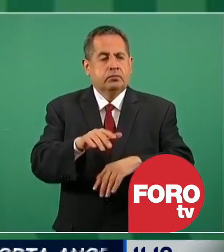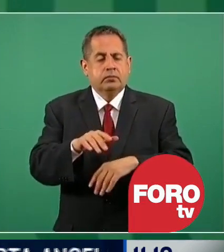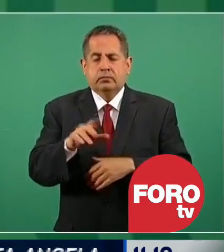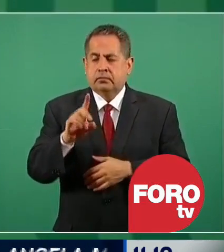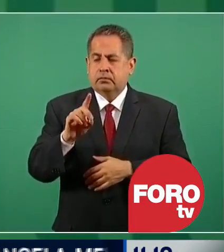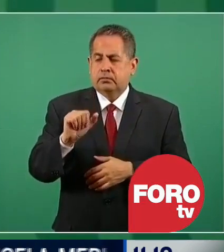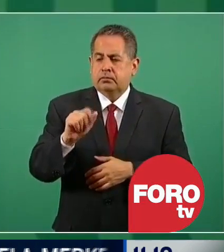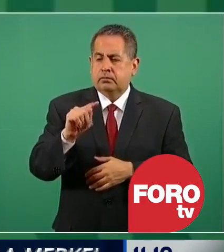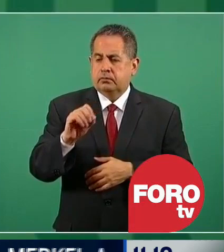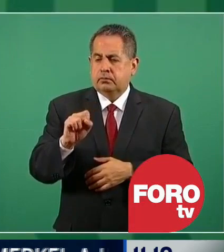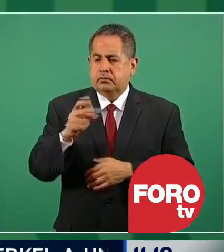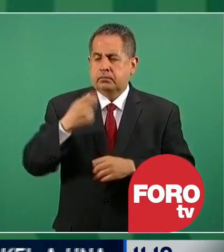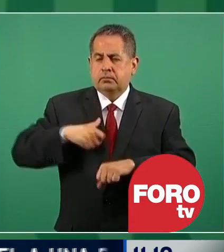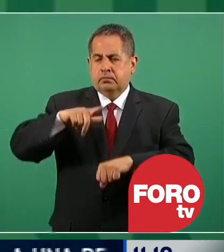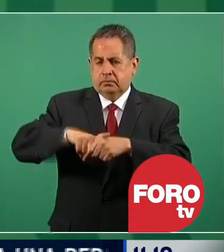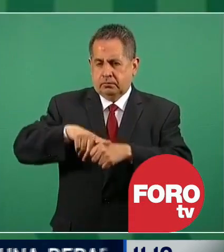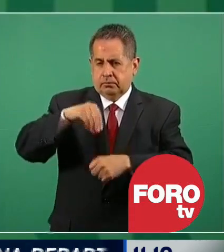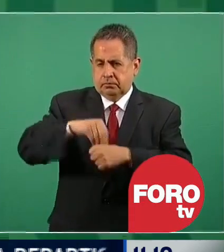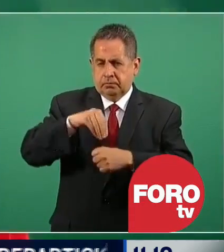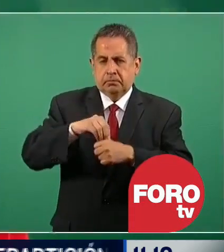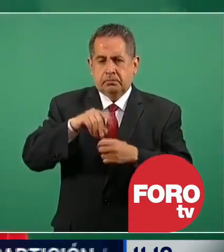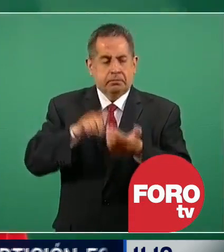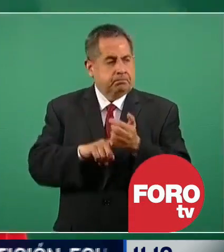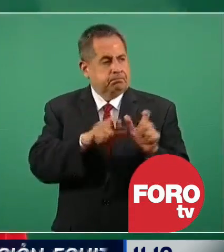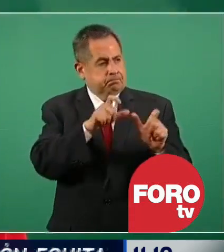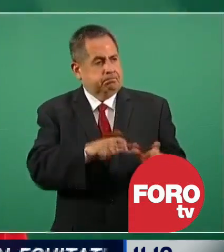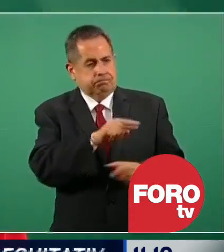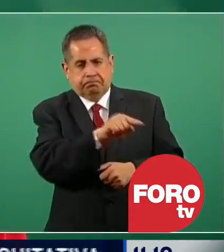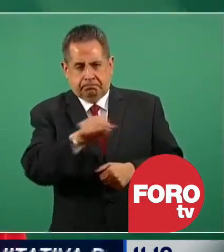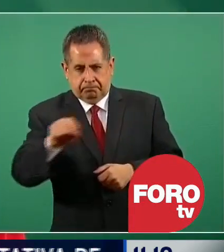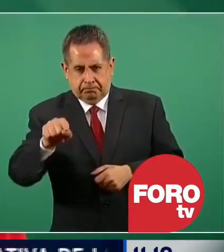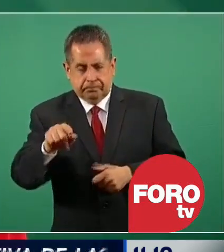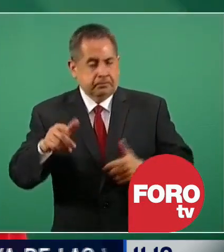Datos Personales en posesión de sujetos obligados